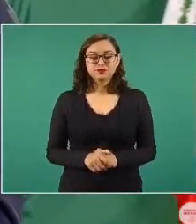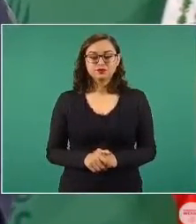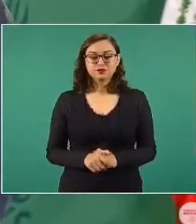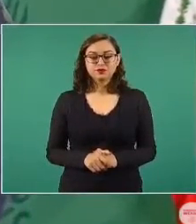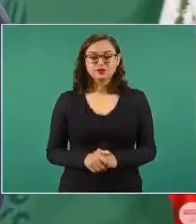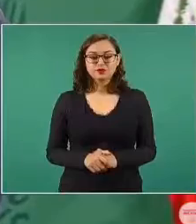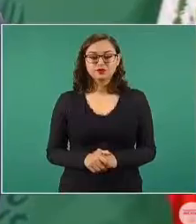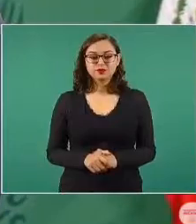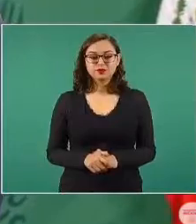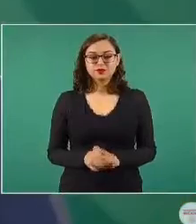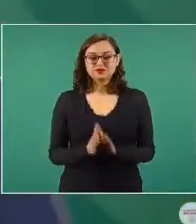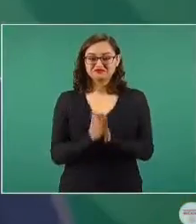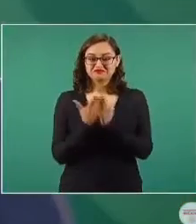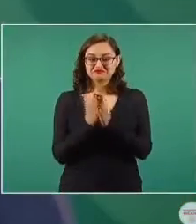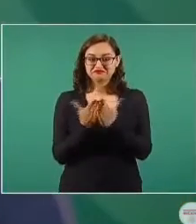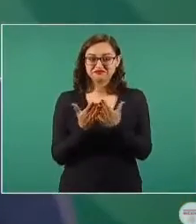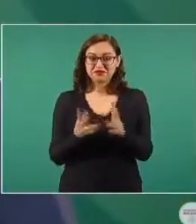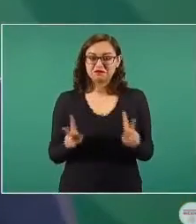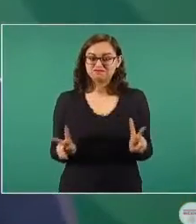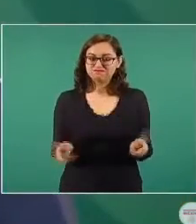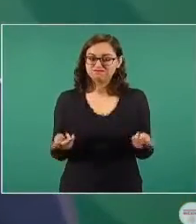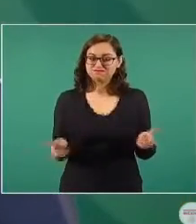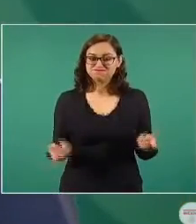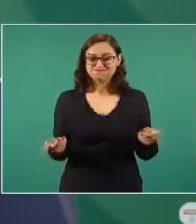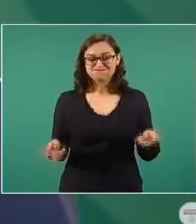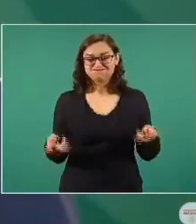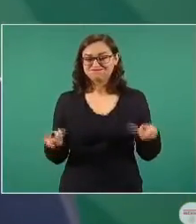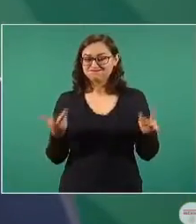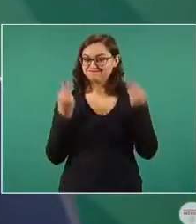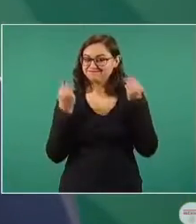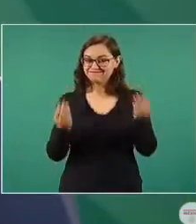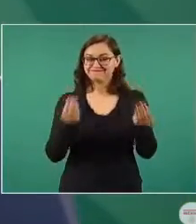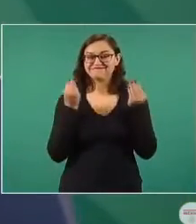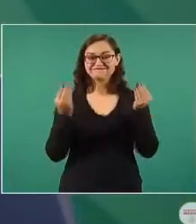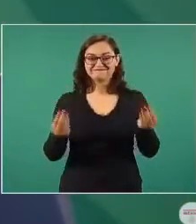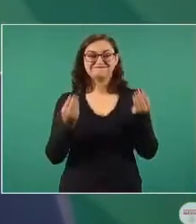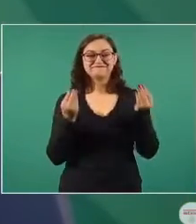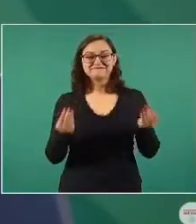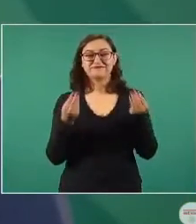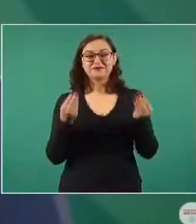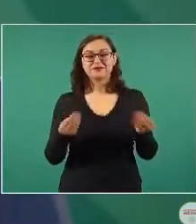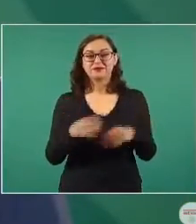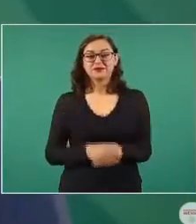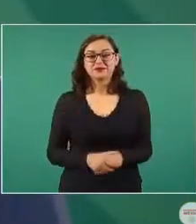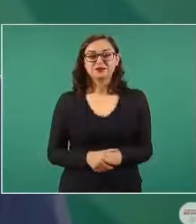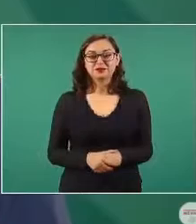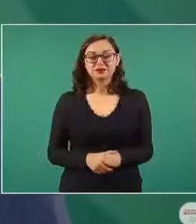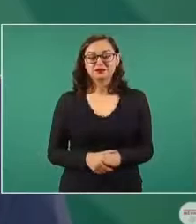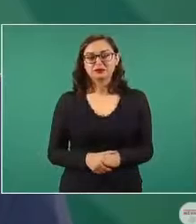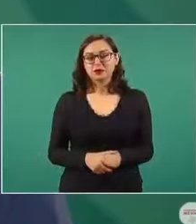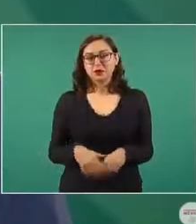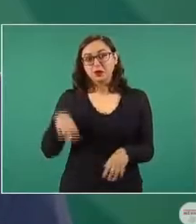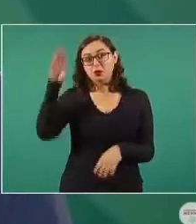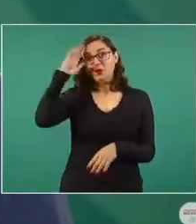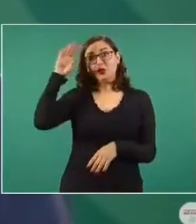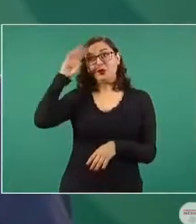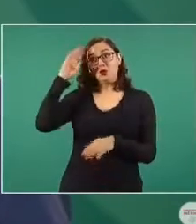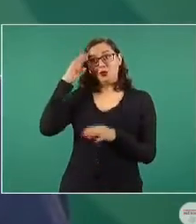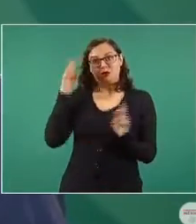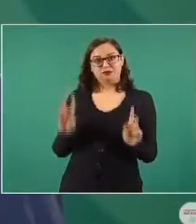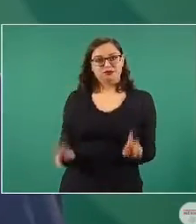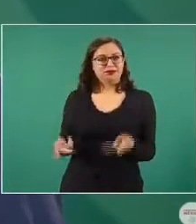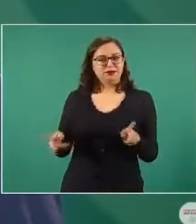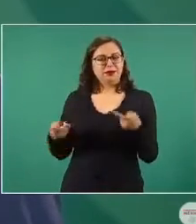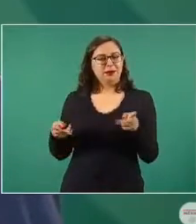de que se está vendiendo muchísimo. No puedo decir que como pan caliente, pero